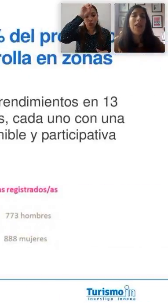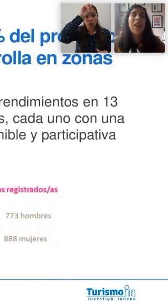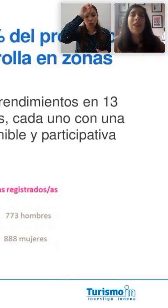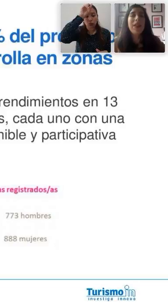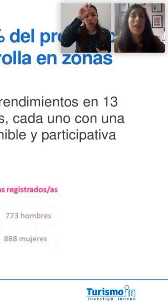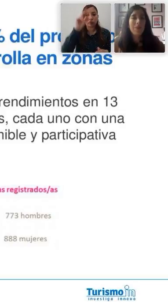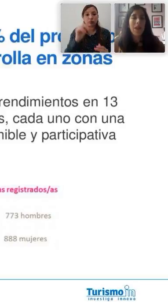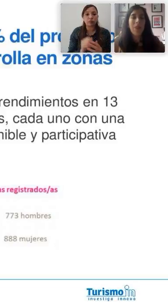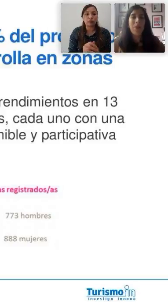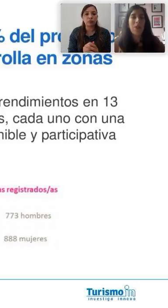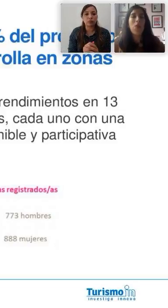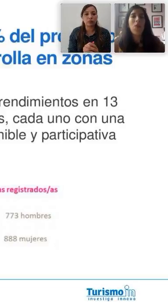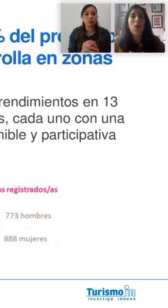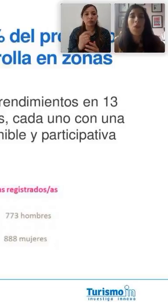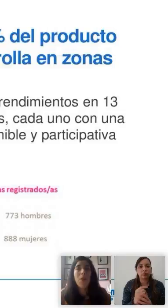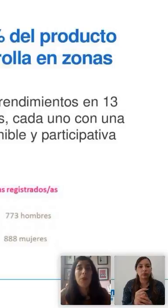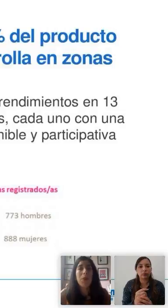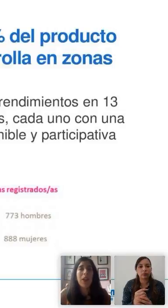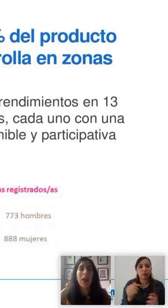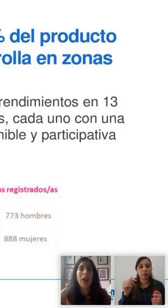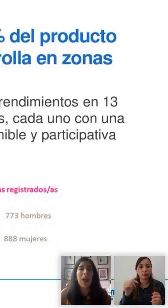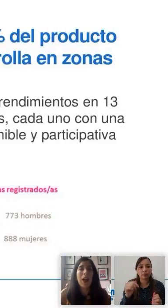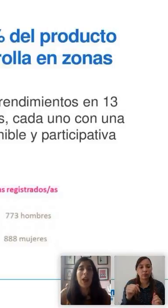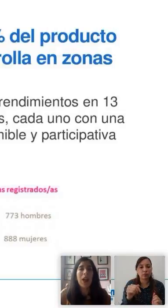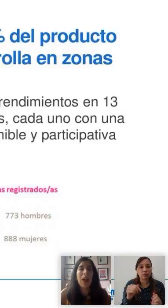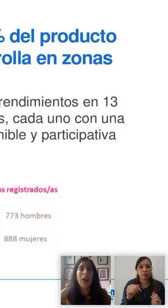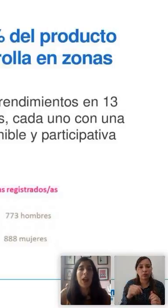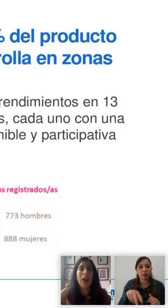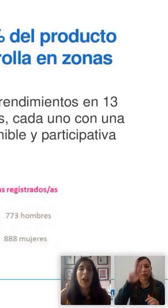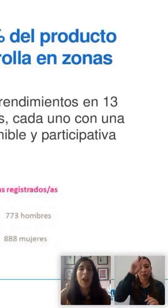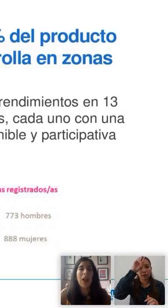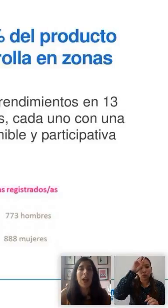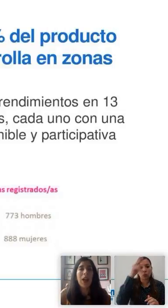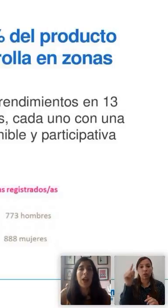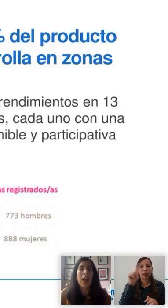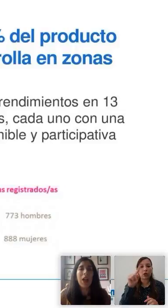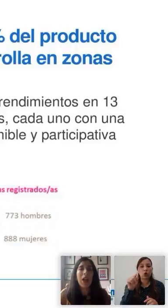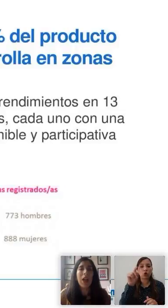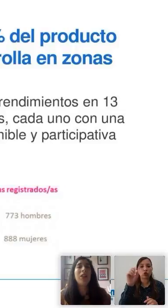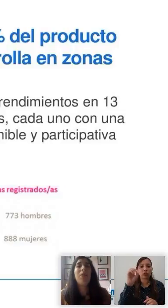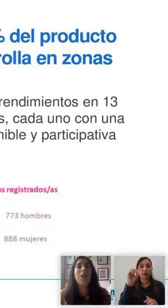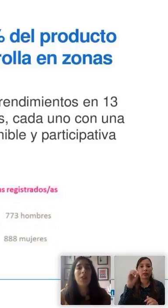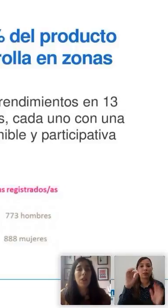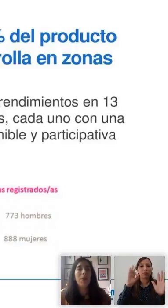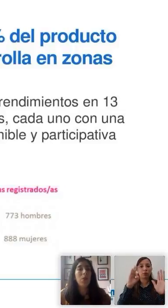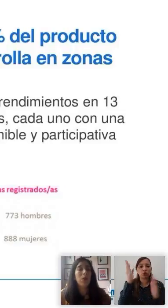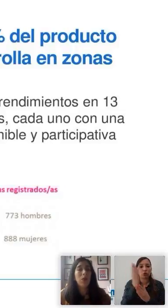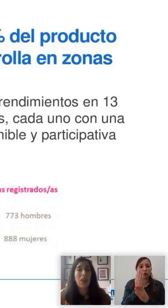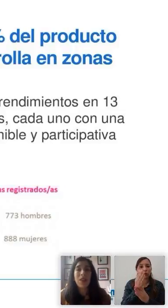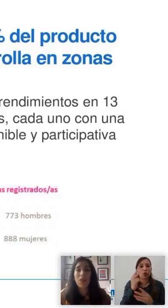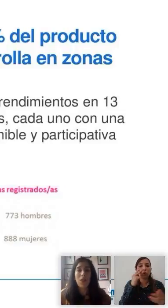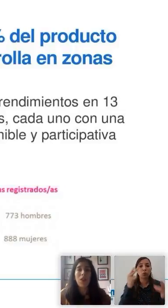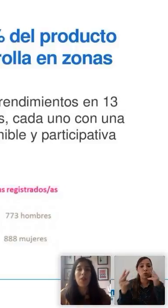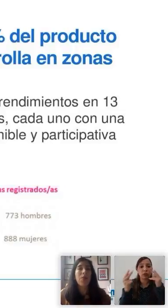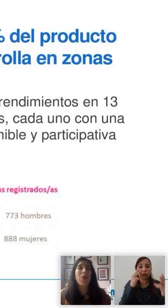y es interesante porque seguro ocurre una oportunidad para el perú en este caso sabemos que el 80% del producto